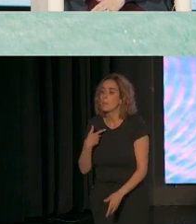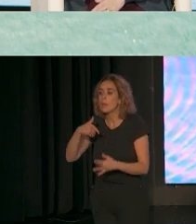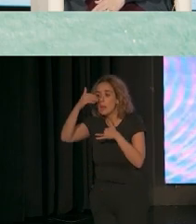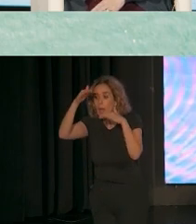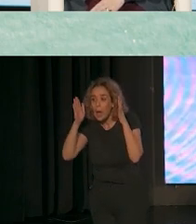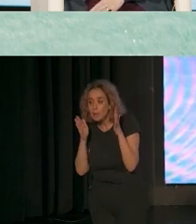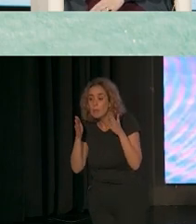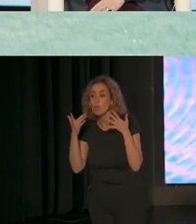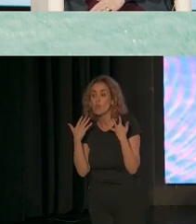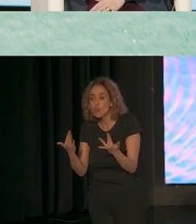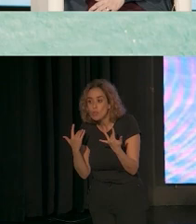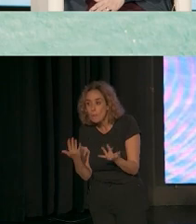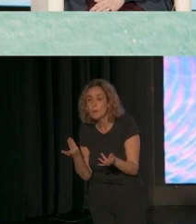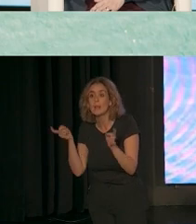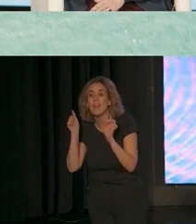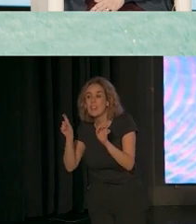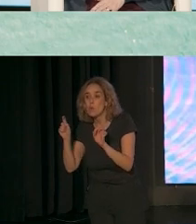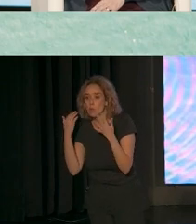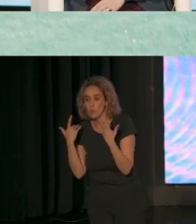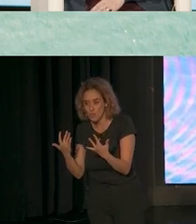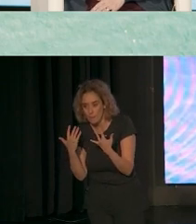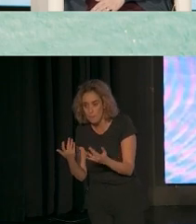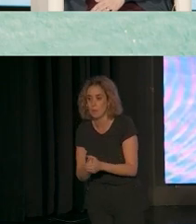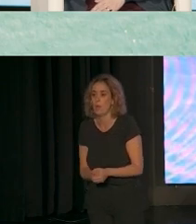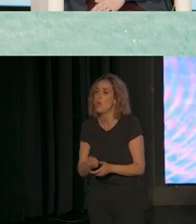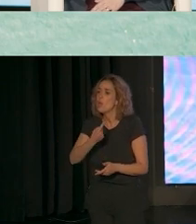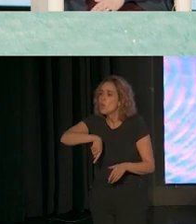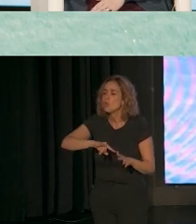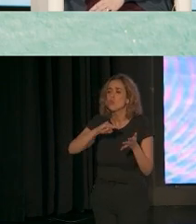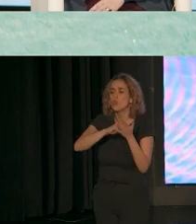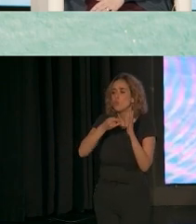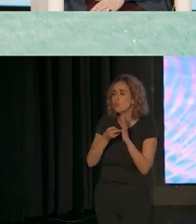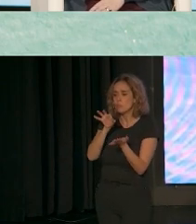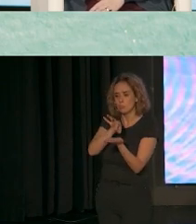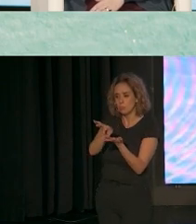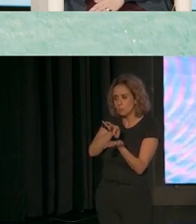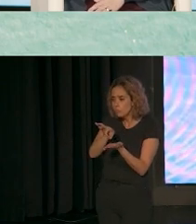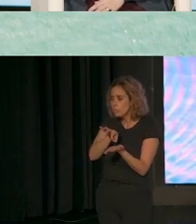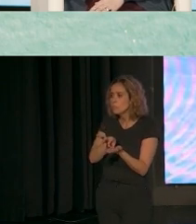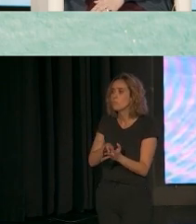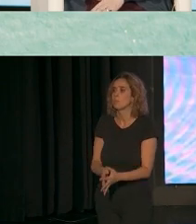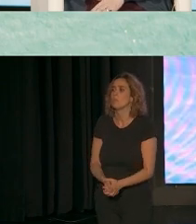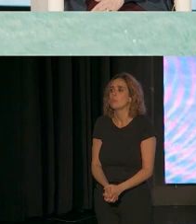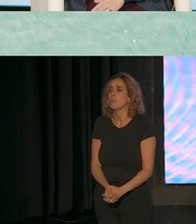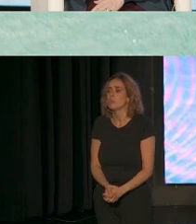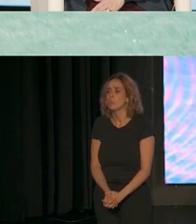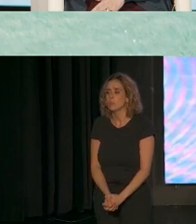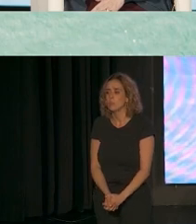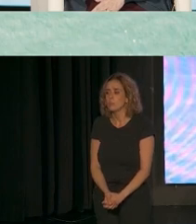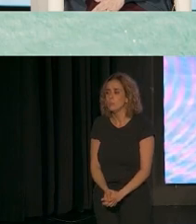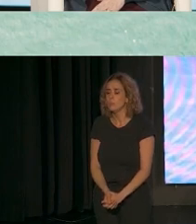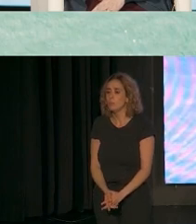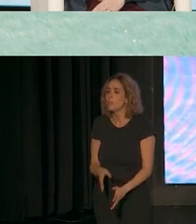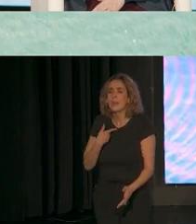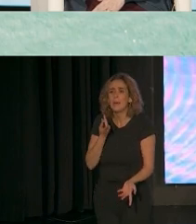atención temprana y de educación temprana. Empezamos a tener un sistema de servicios que tendrían el